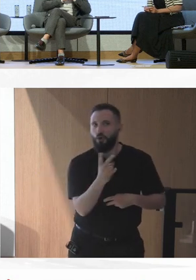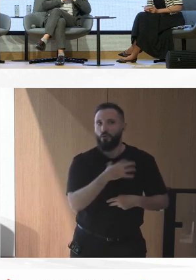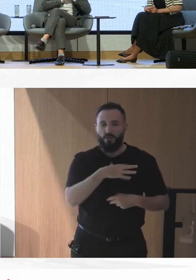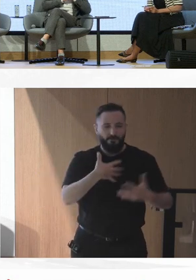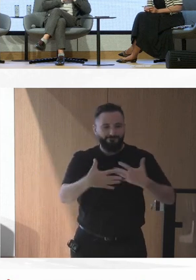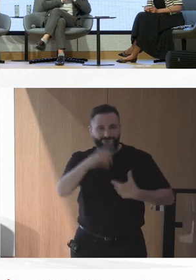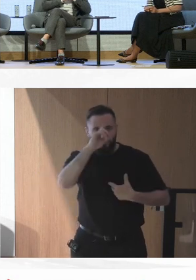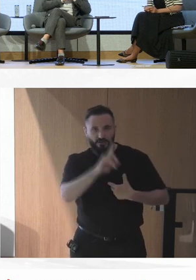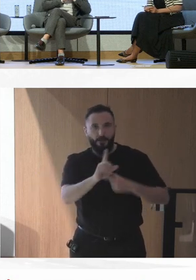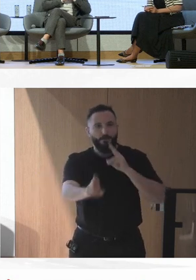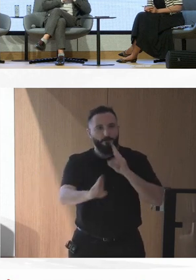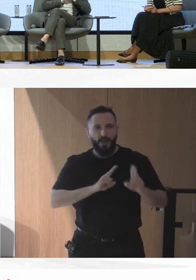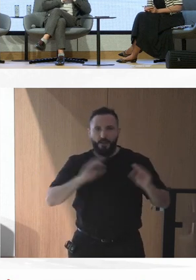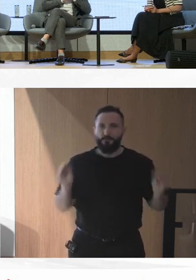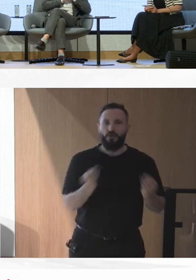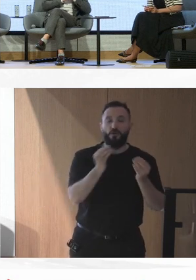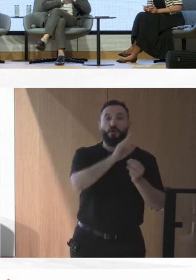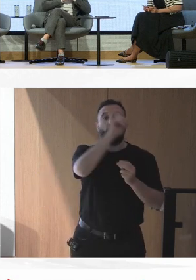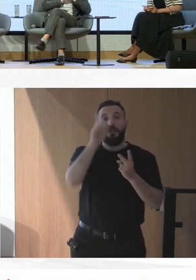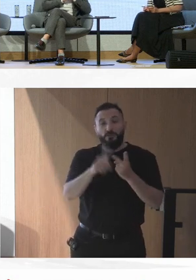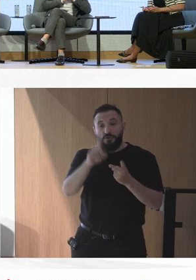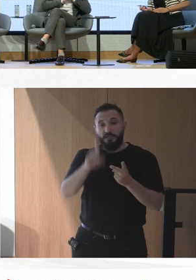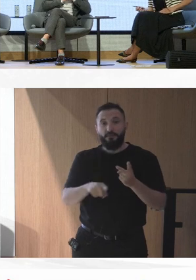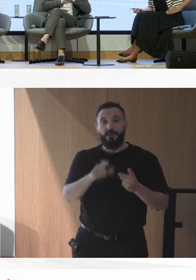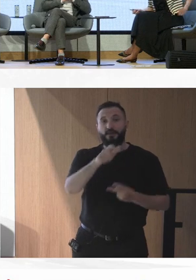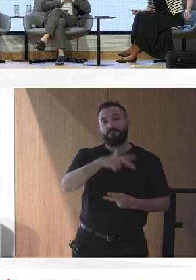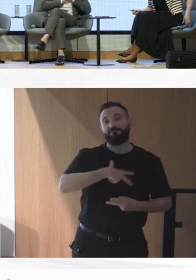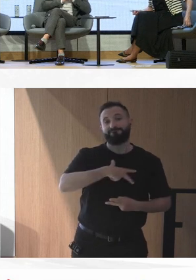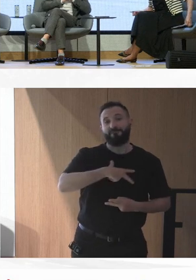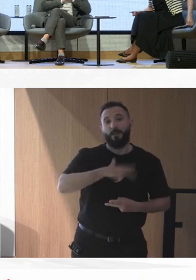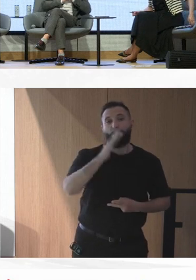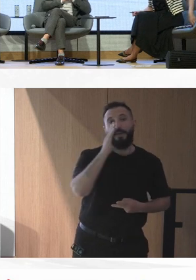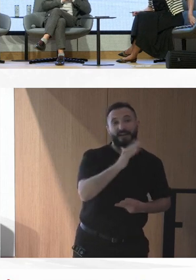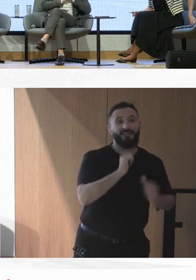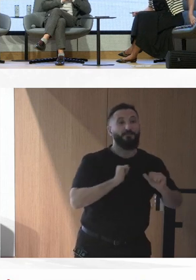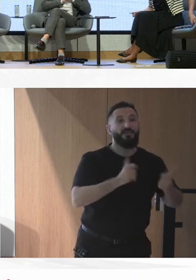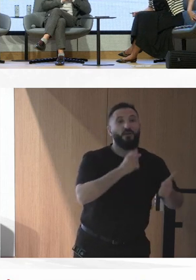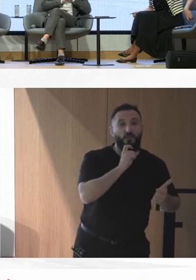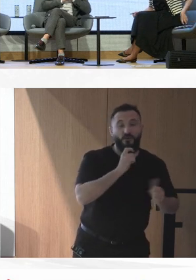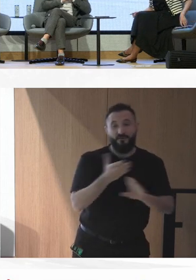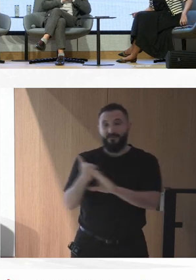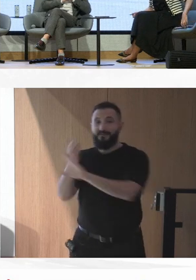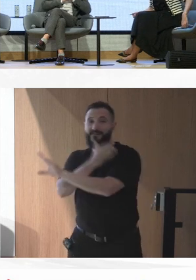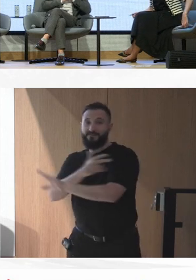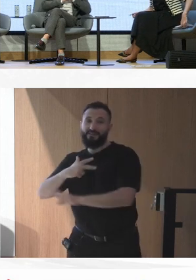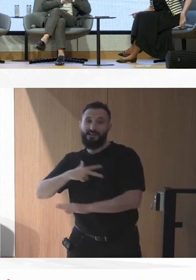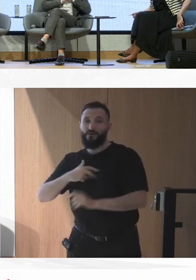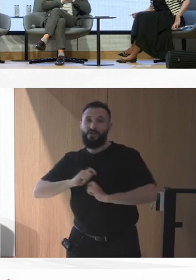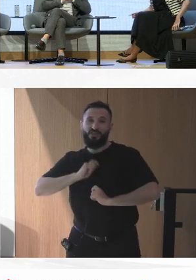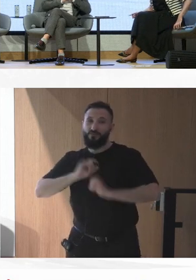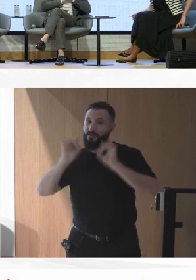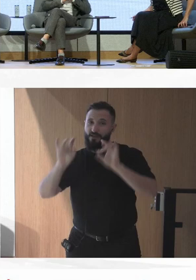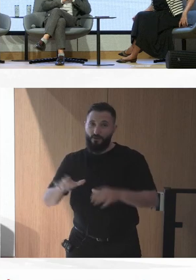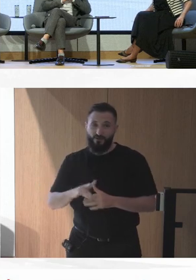en relación con cómo convencer a los penalistas, pues como se ha hecho con los civilistas, o sea, con mucha, ¿no? Con mucho